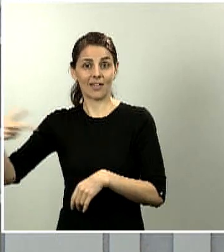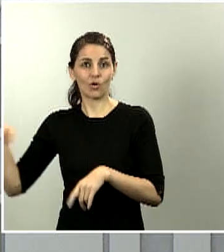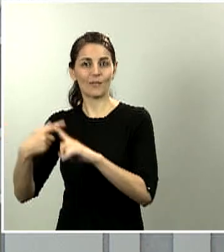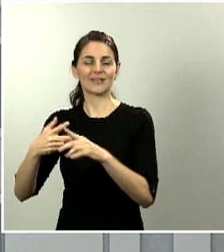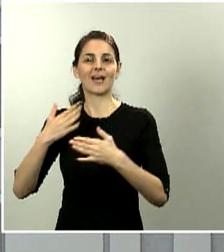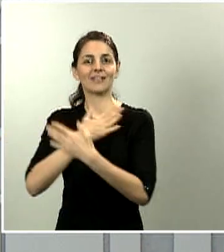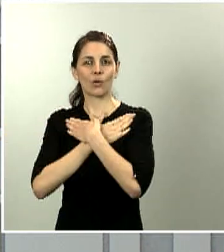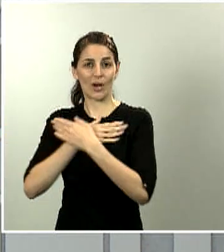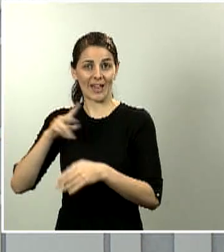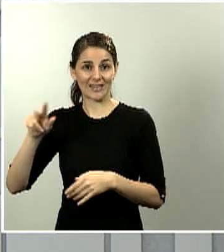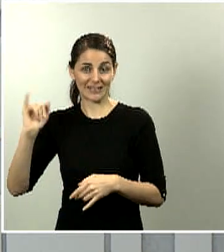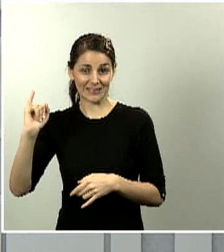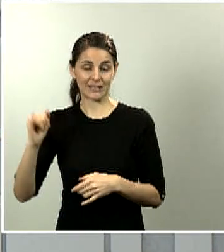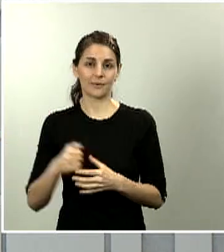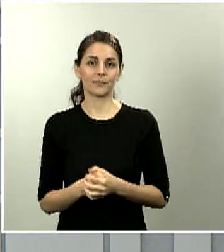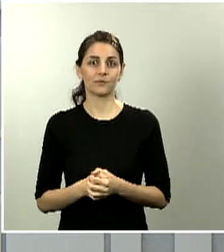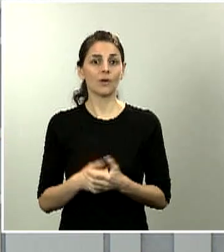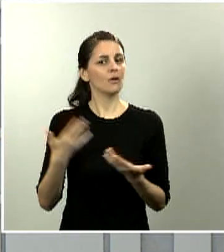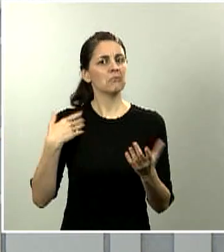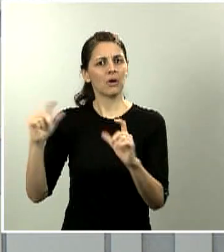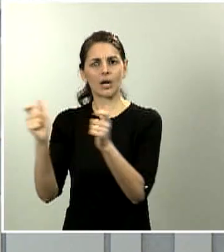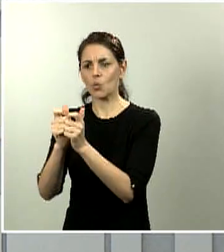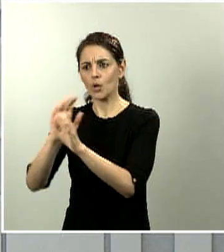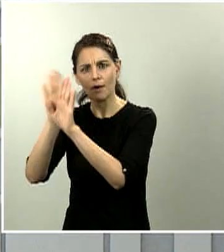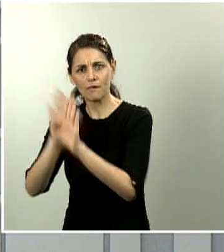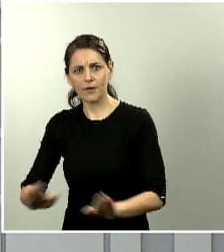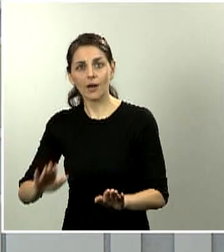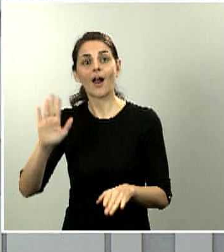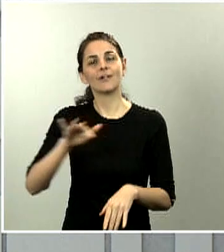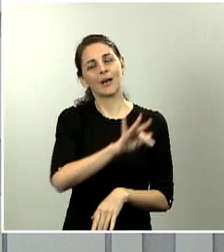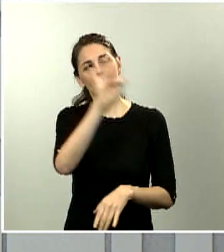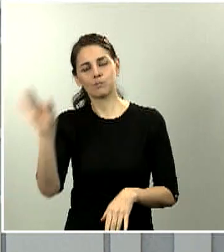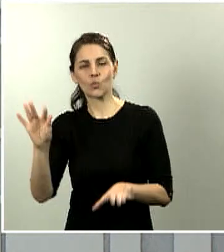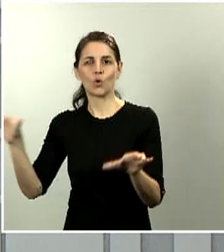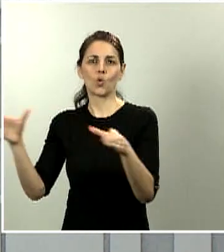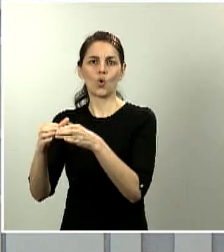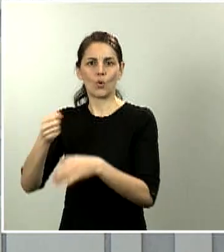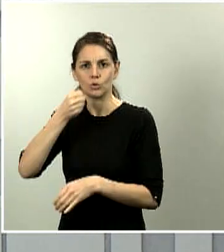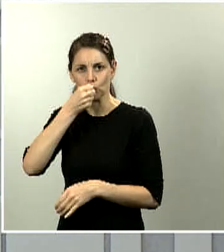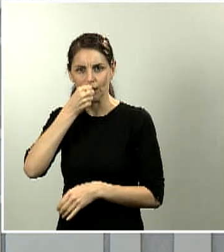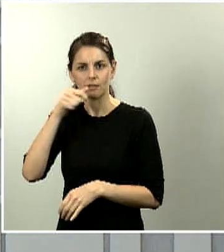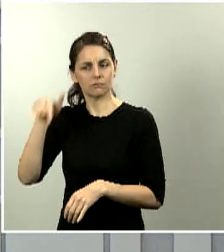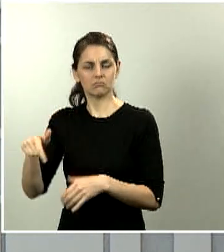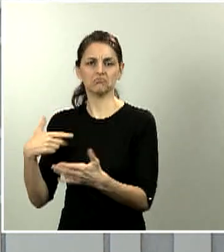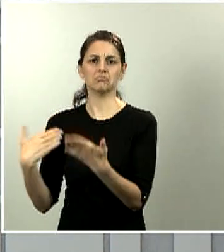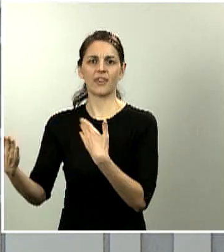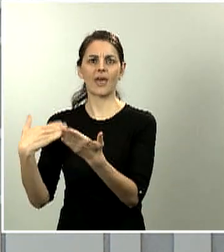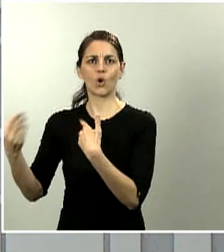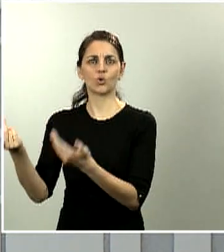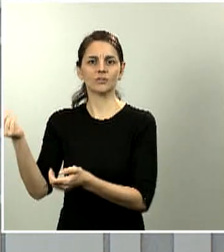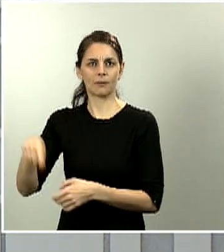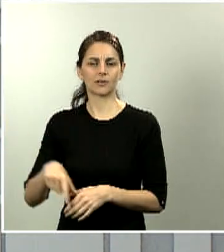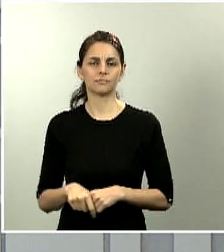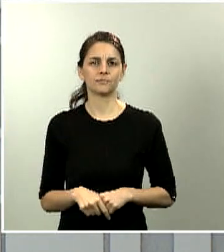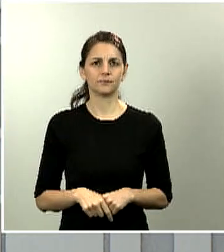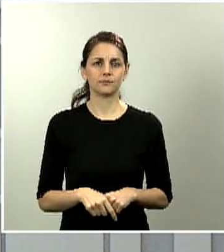ronda de contacto terminará con el Grupo Socialista, que también participará de la entrevista en el día de hoy.